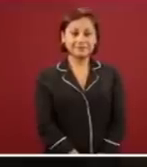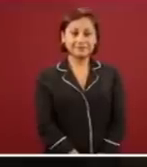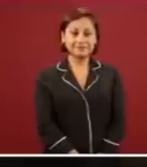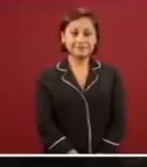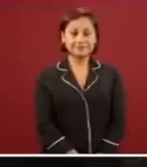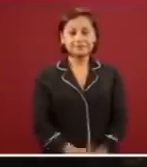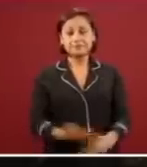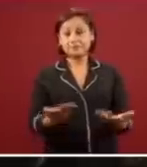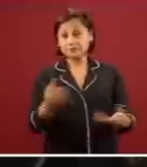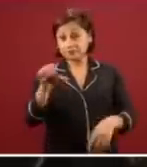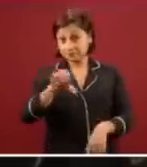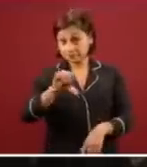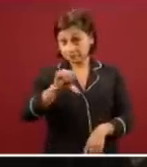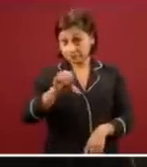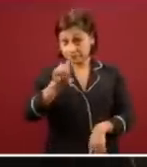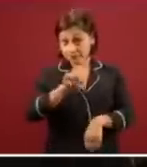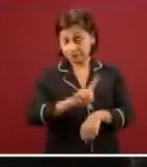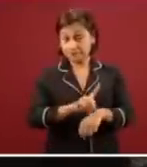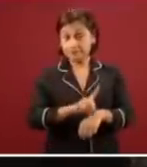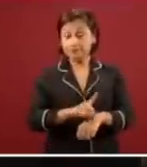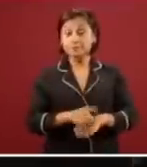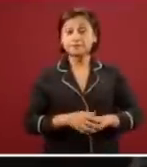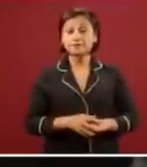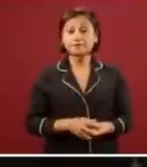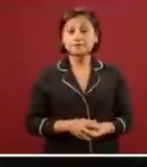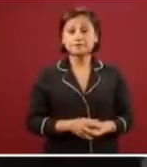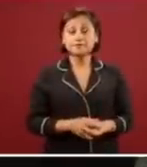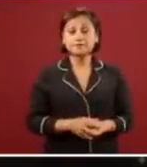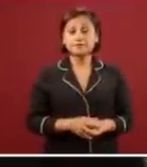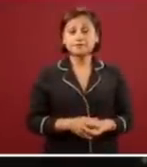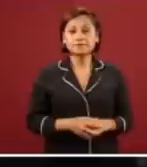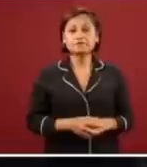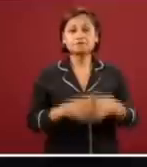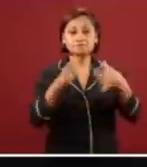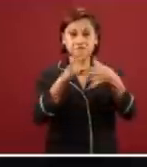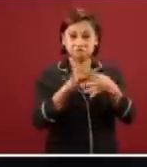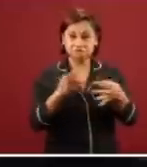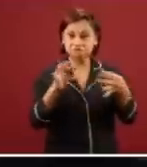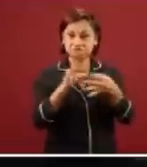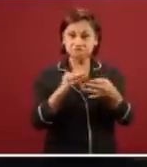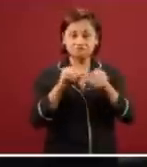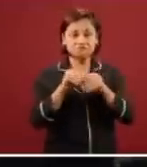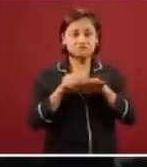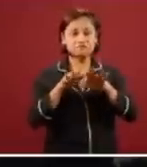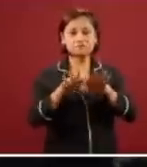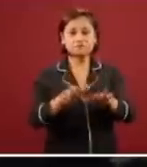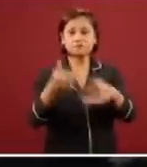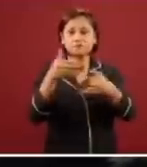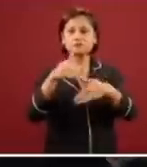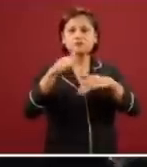Pues el día de hoy vamos a informar sobre acciones